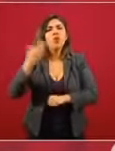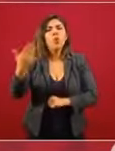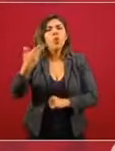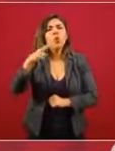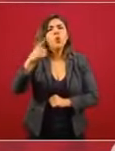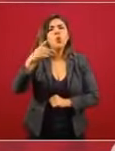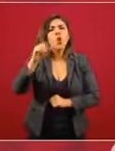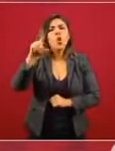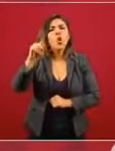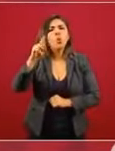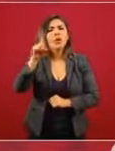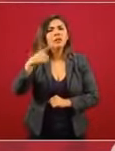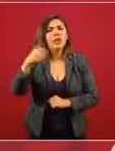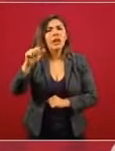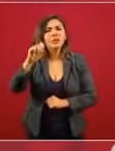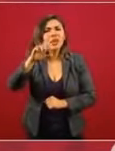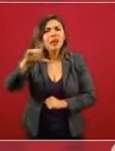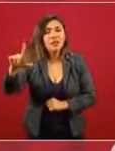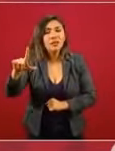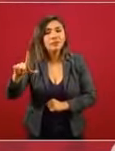Hugo López-Gatell,